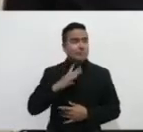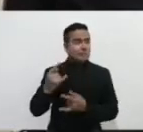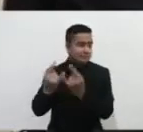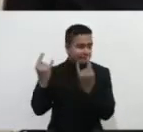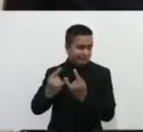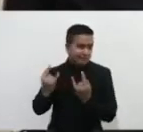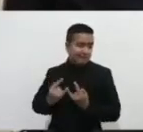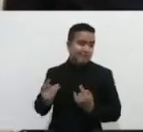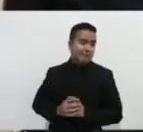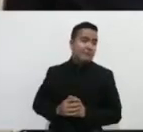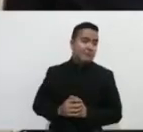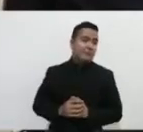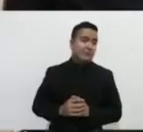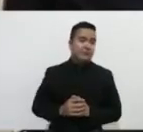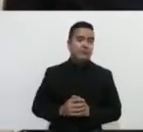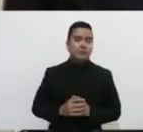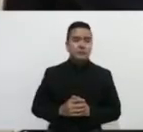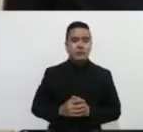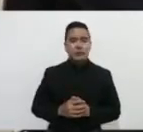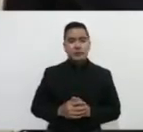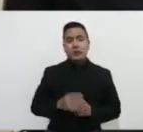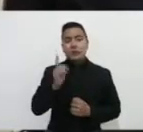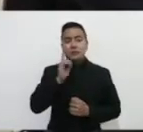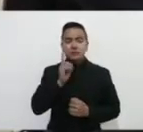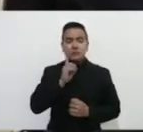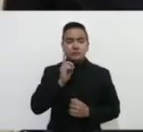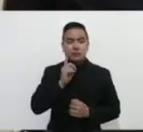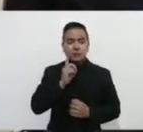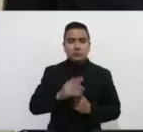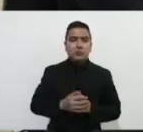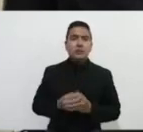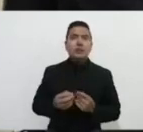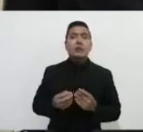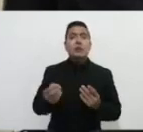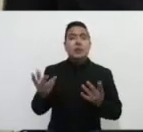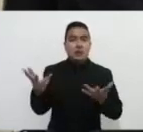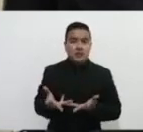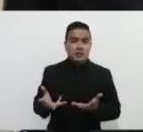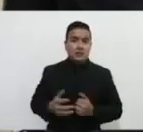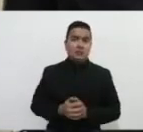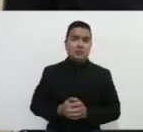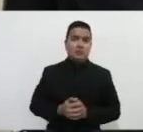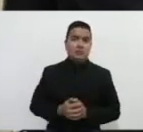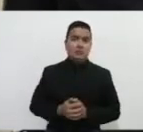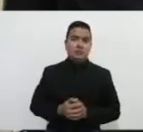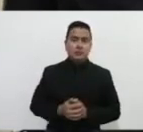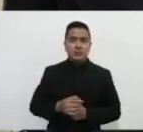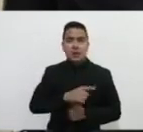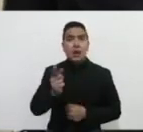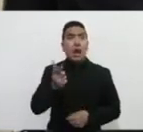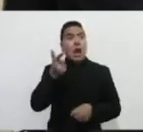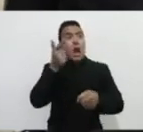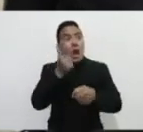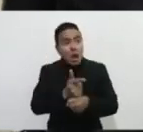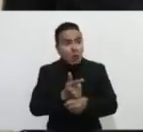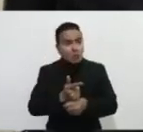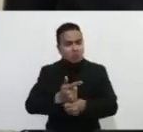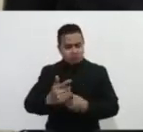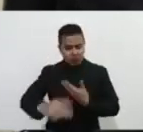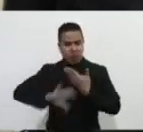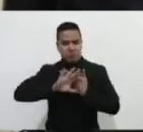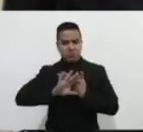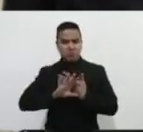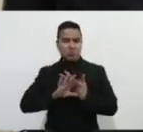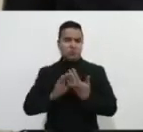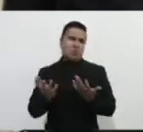esta circunstancia de que a veces ni siquiera las mujeres podemos estar detectando los casos de